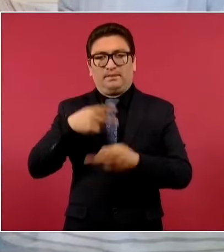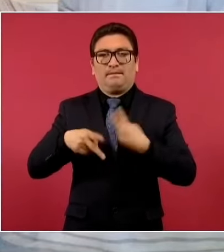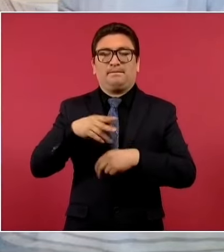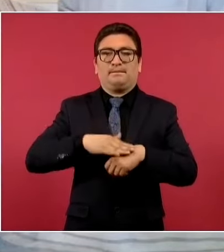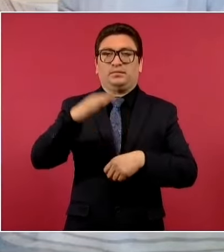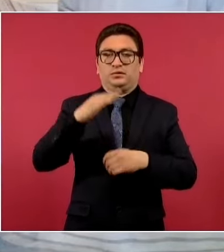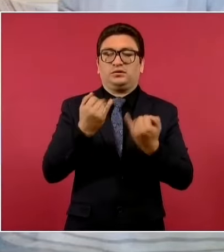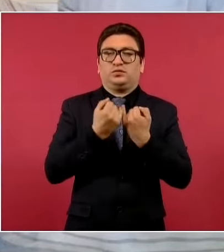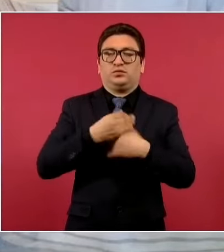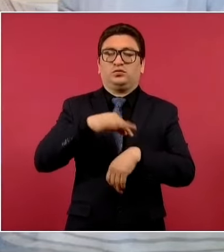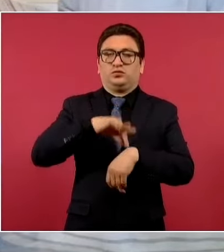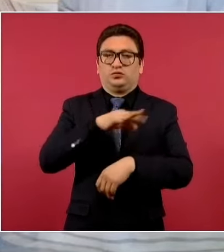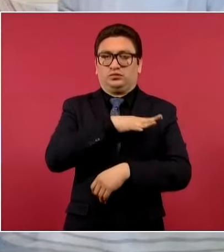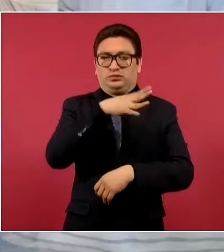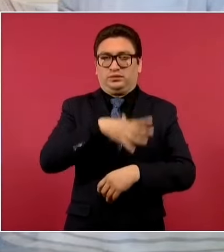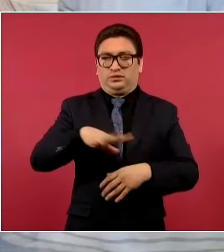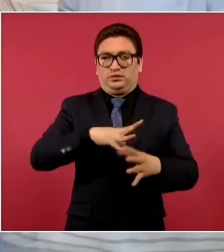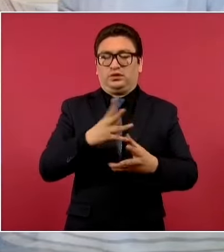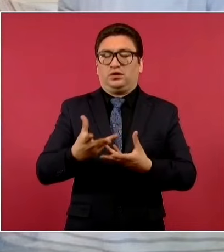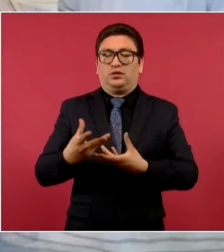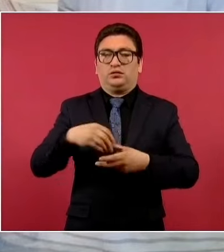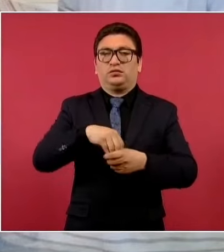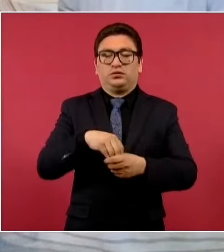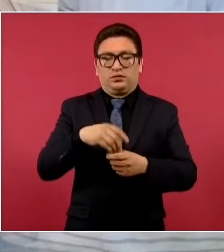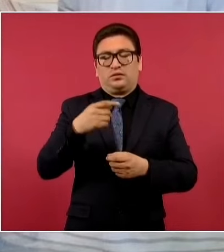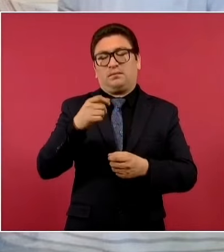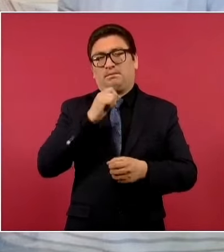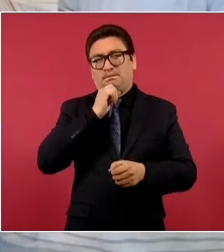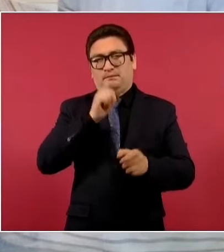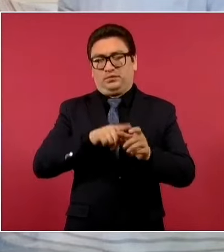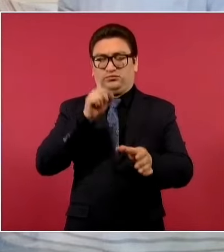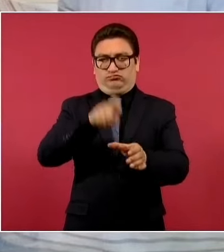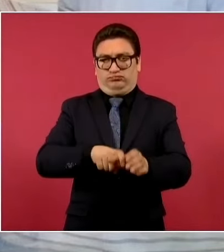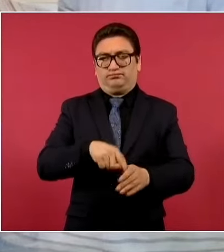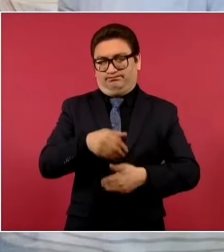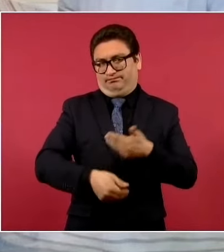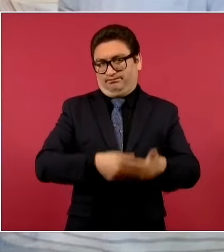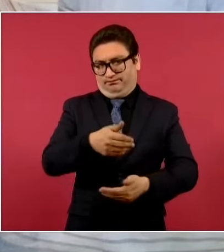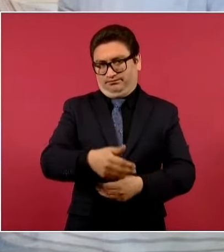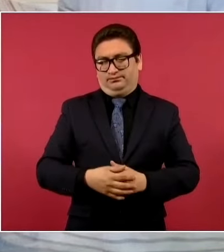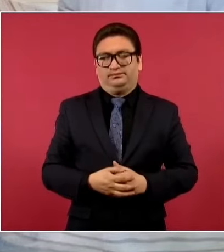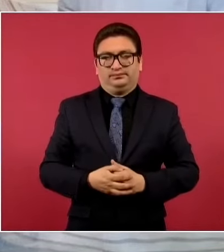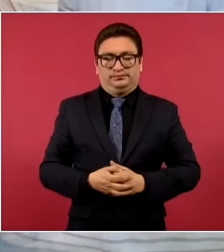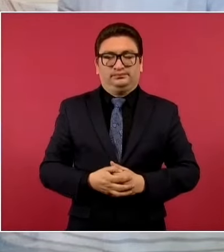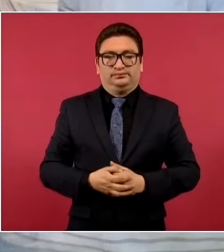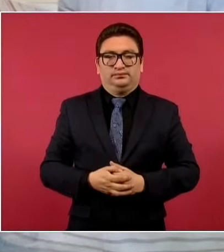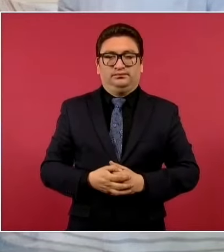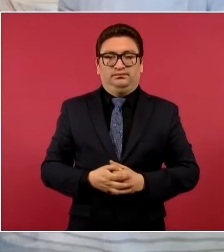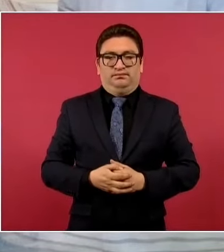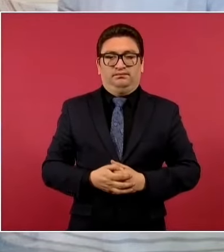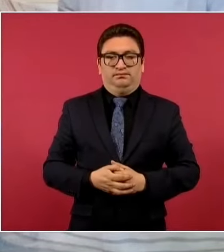de médicos generales integrales que se van a incorporar a este proceso. También